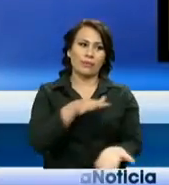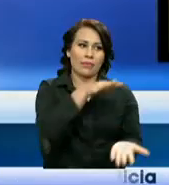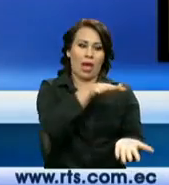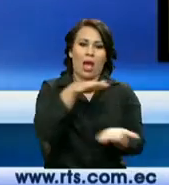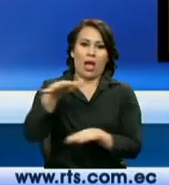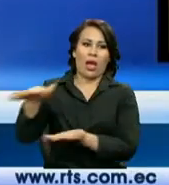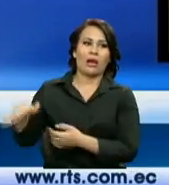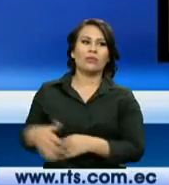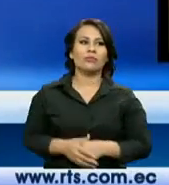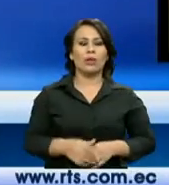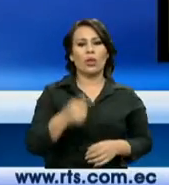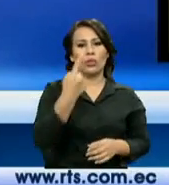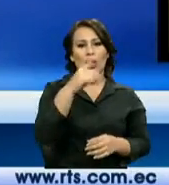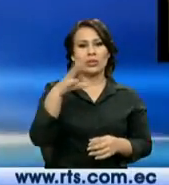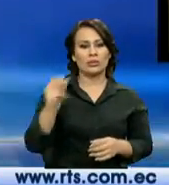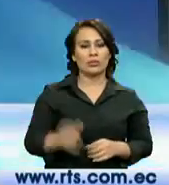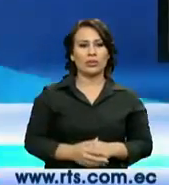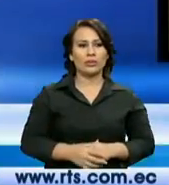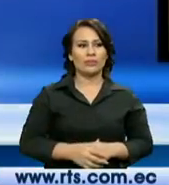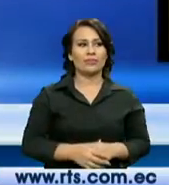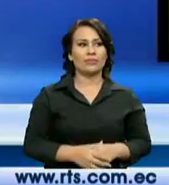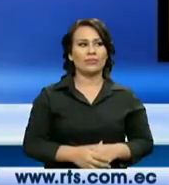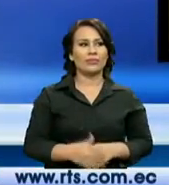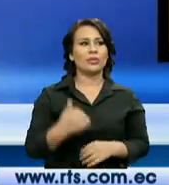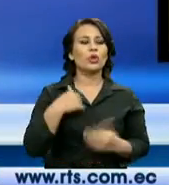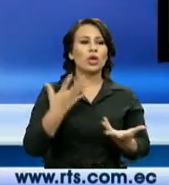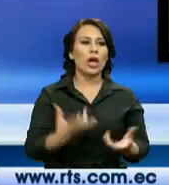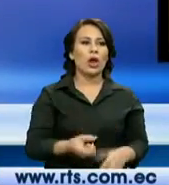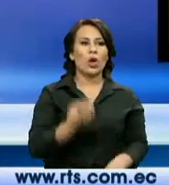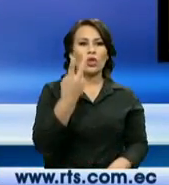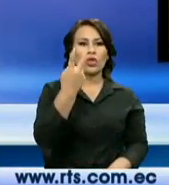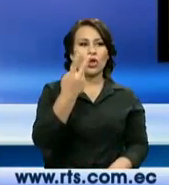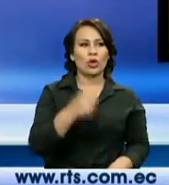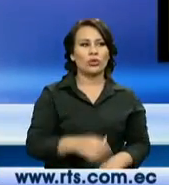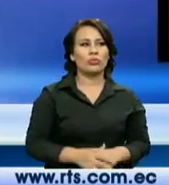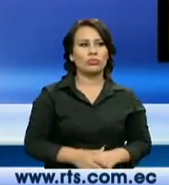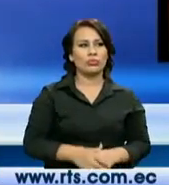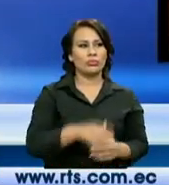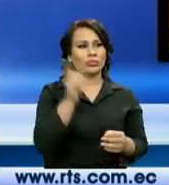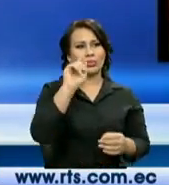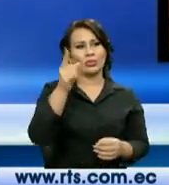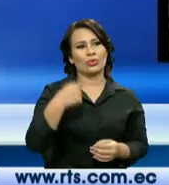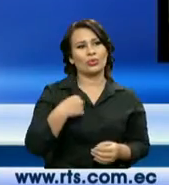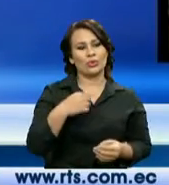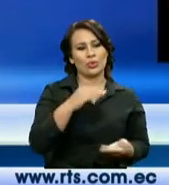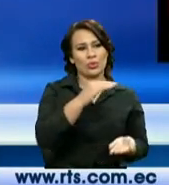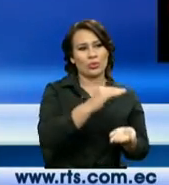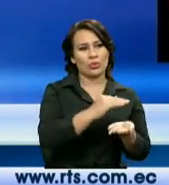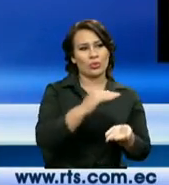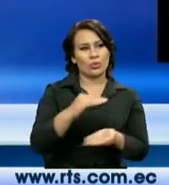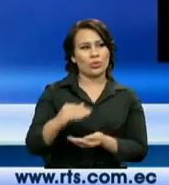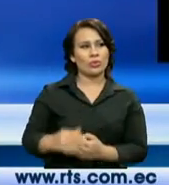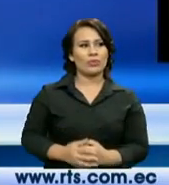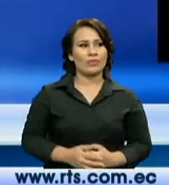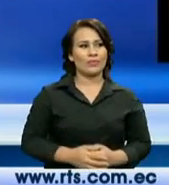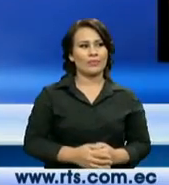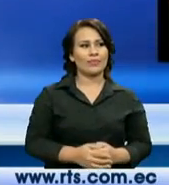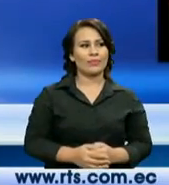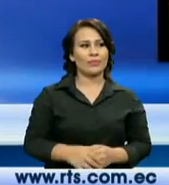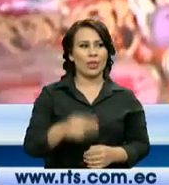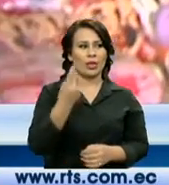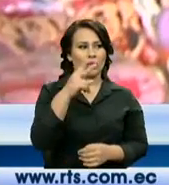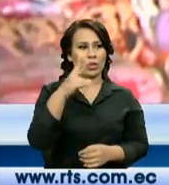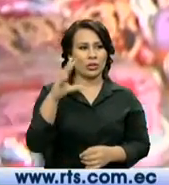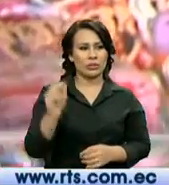entrego a $1.50. ¿Y si solamente quiere una docena, dos docenas? Pongamos, yo ya le entrego casi a precio de Bahía,